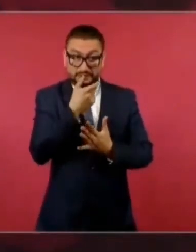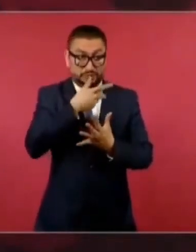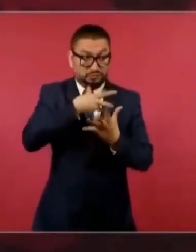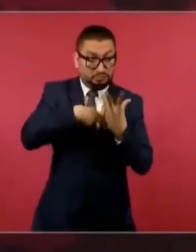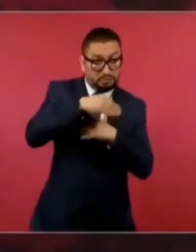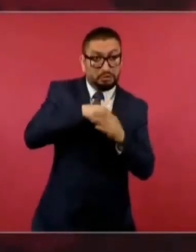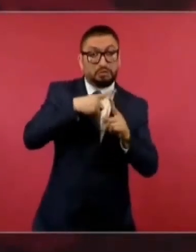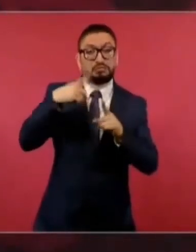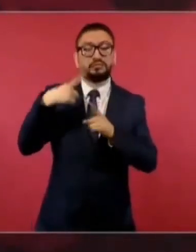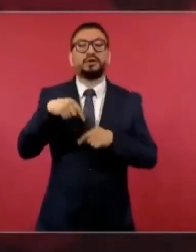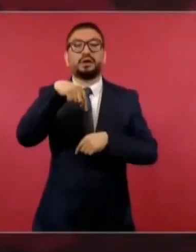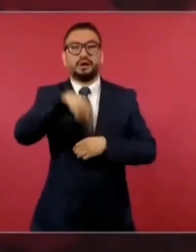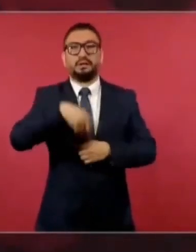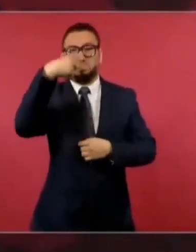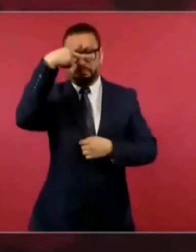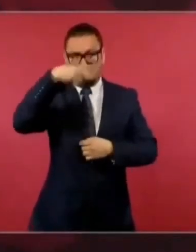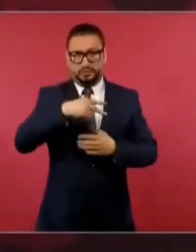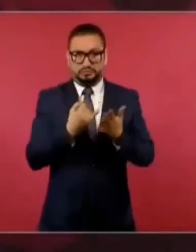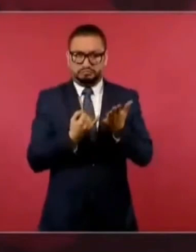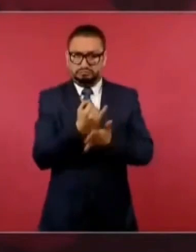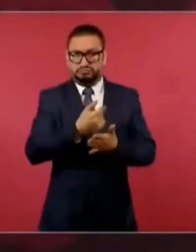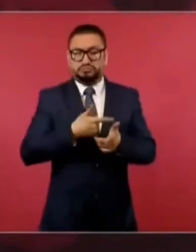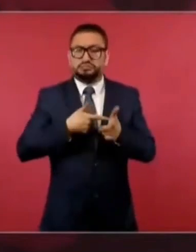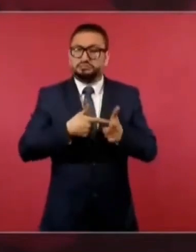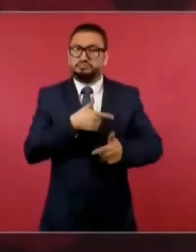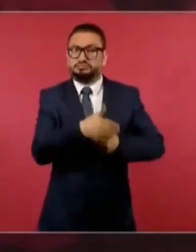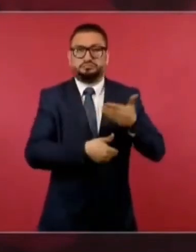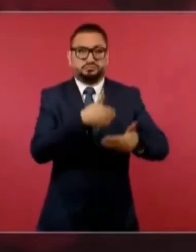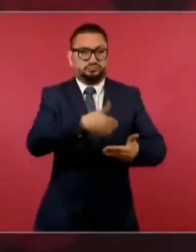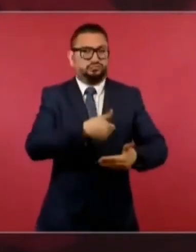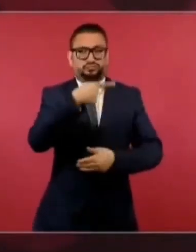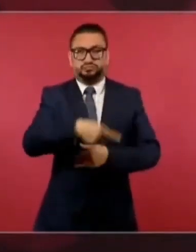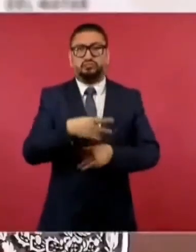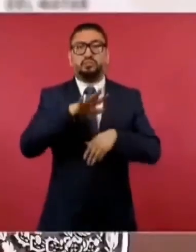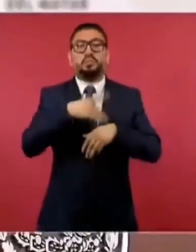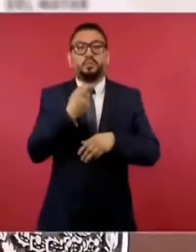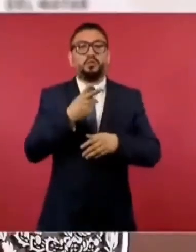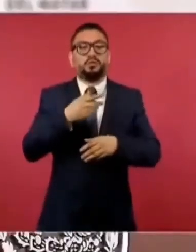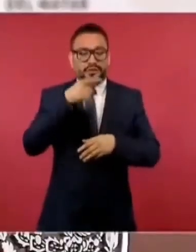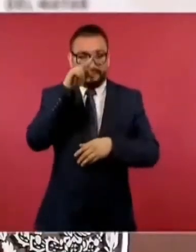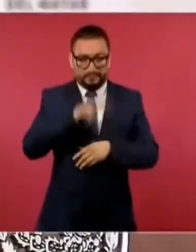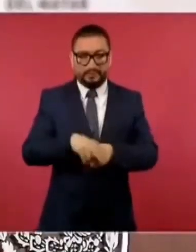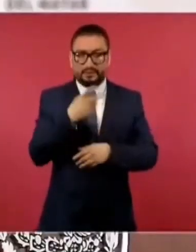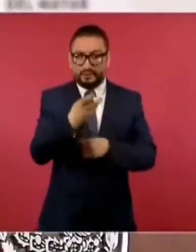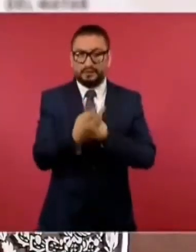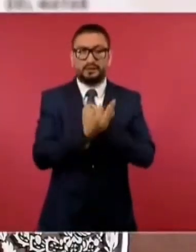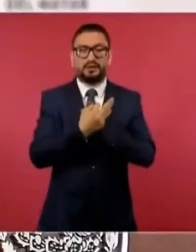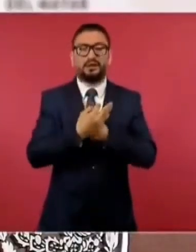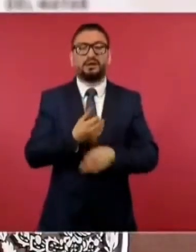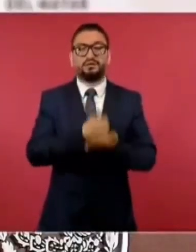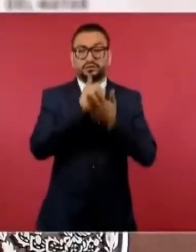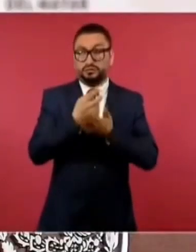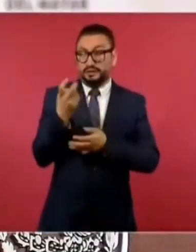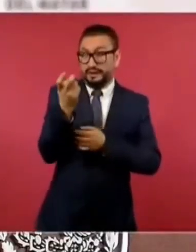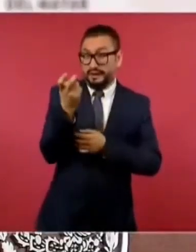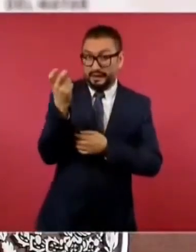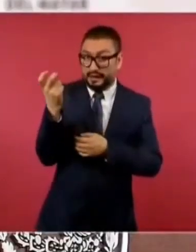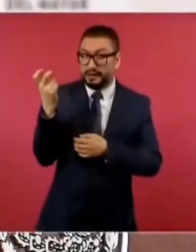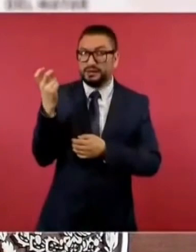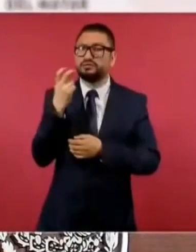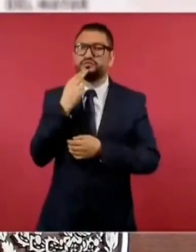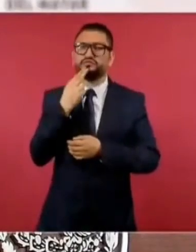porque nos conviene. Además está demostrado. No hemos seguido esas políticas y nos va bien.